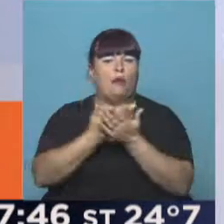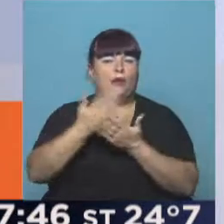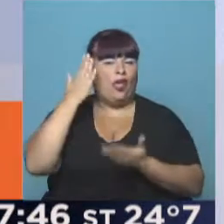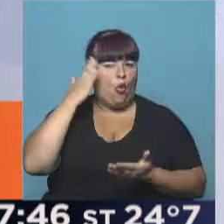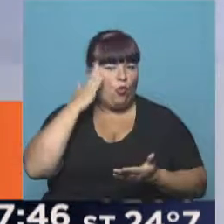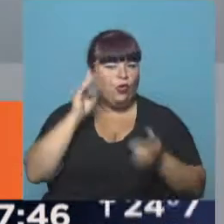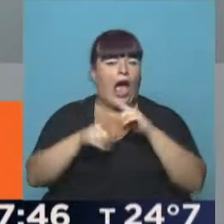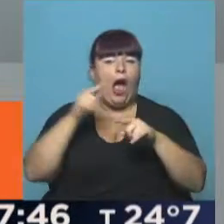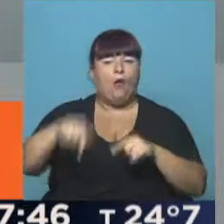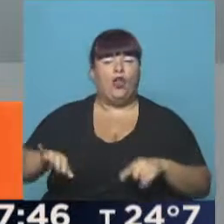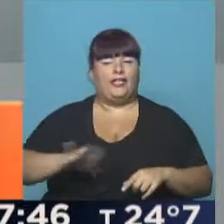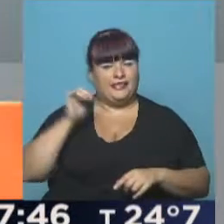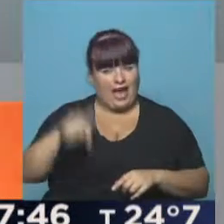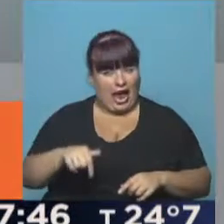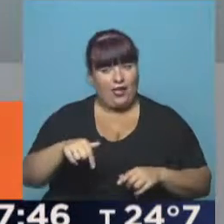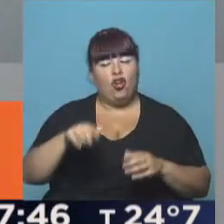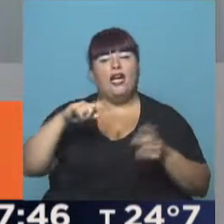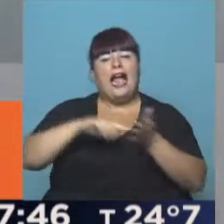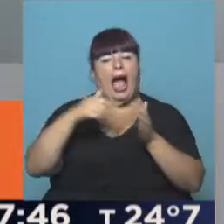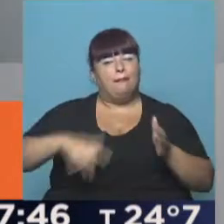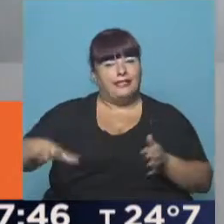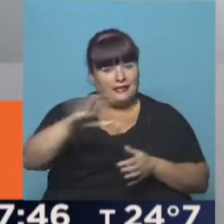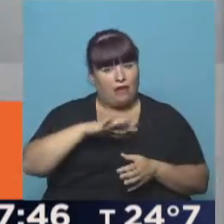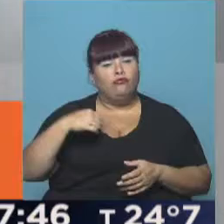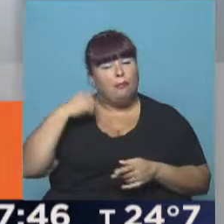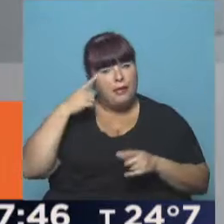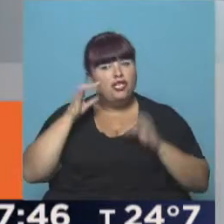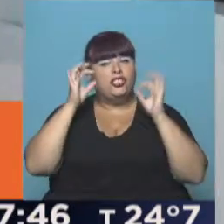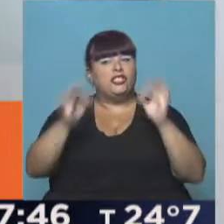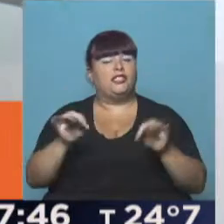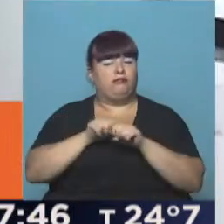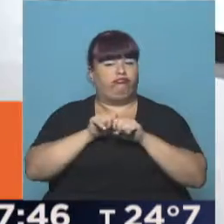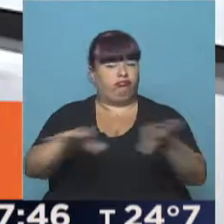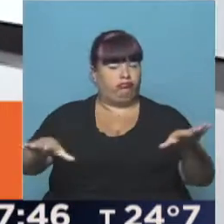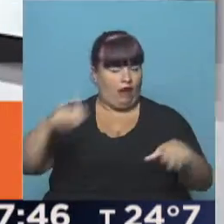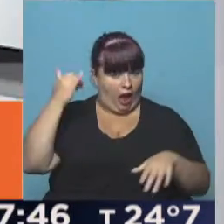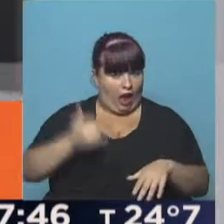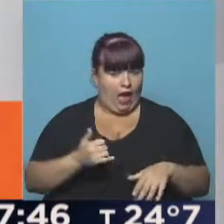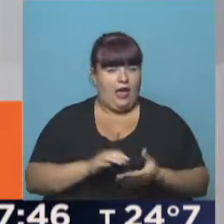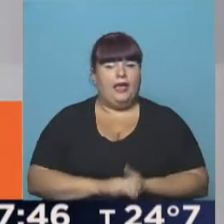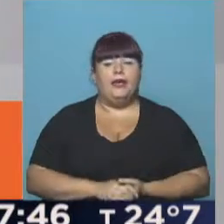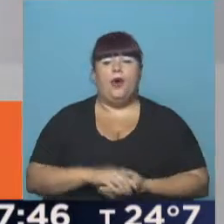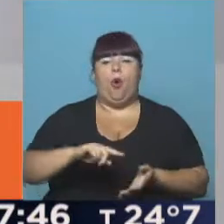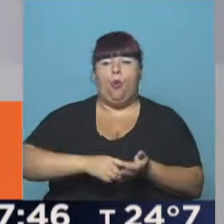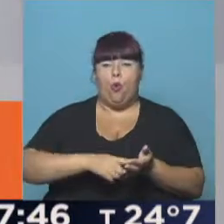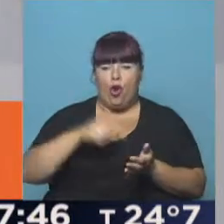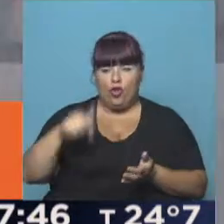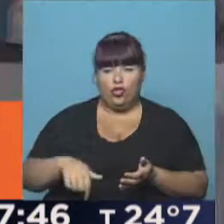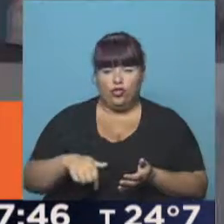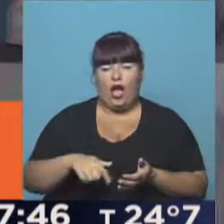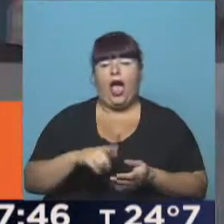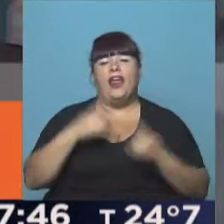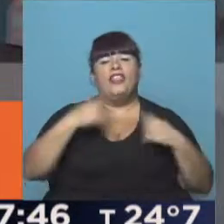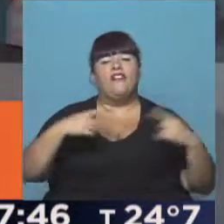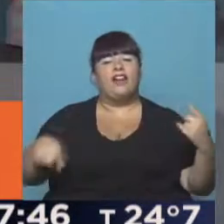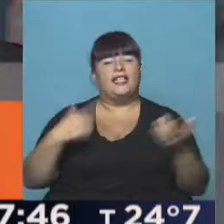cultural prevista para este año en la ciudad. Porque creo que estamos llegando a todos los lugares de Buenos Aires con